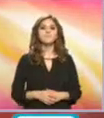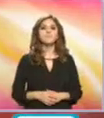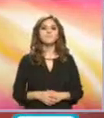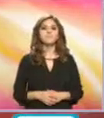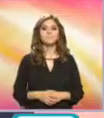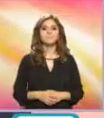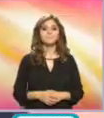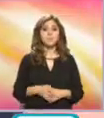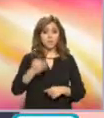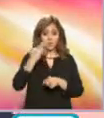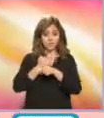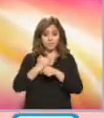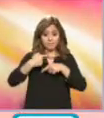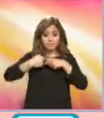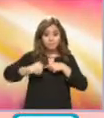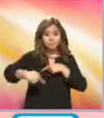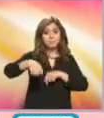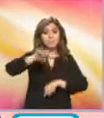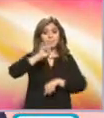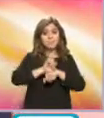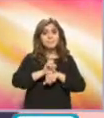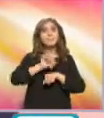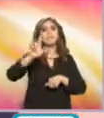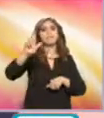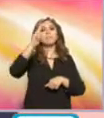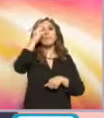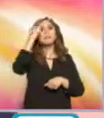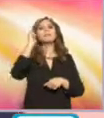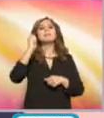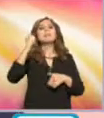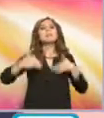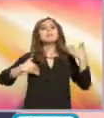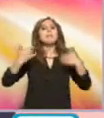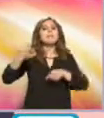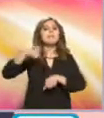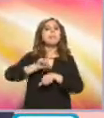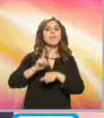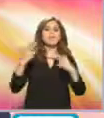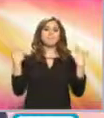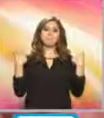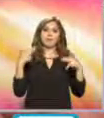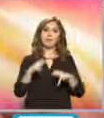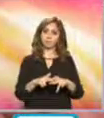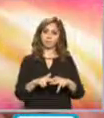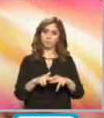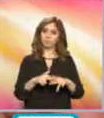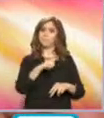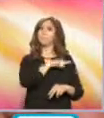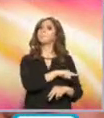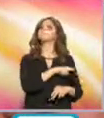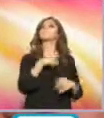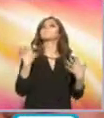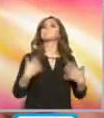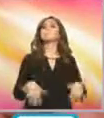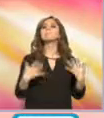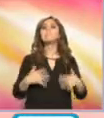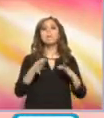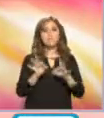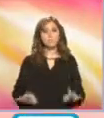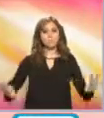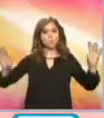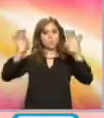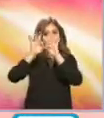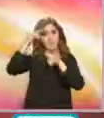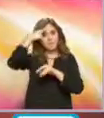todavía conmemorando y celebrando a todos los maestros porque son parte fundamental en la vida de un ser humano, Alicia.